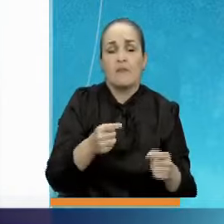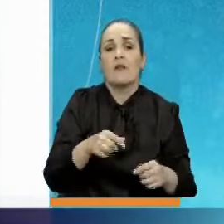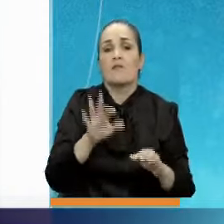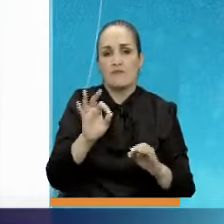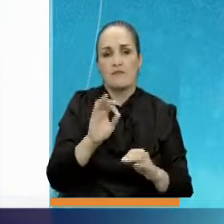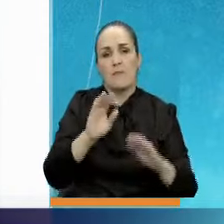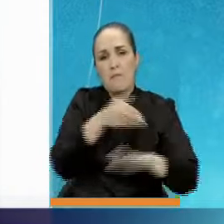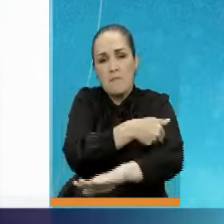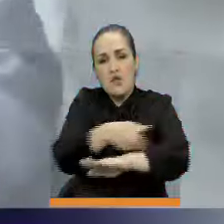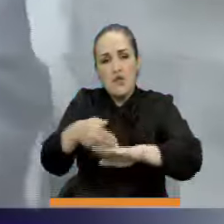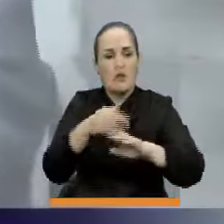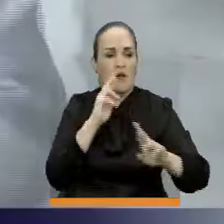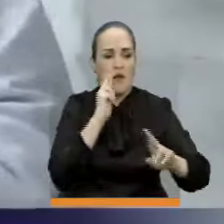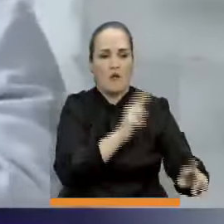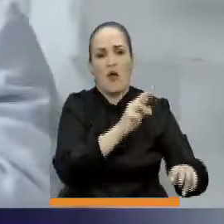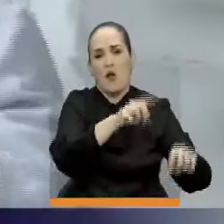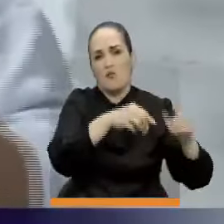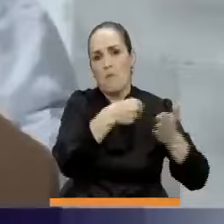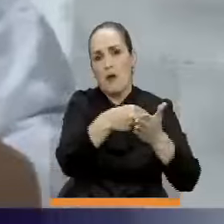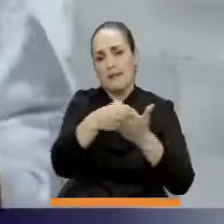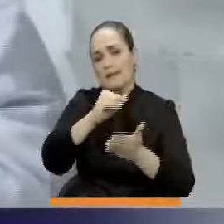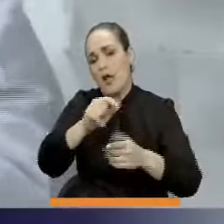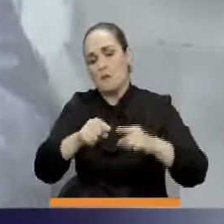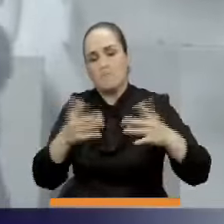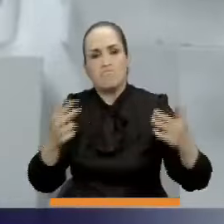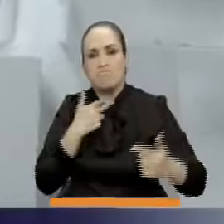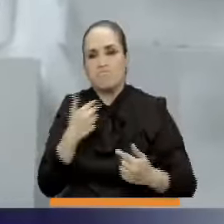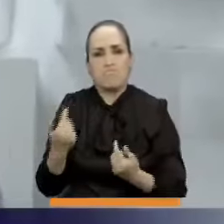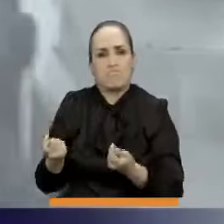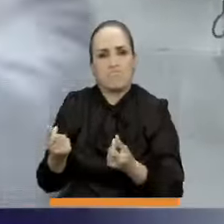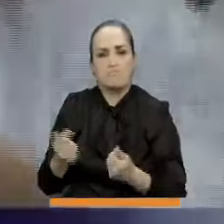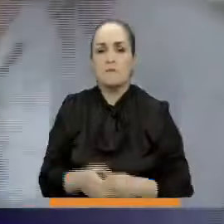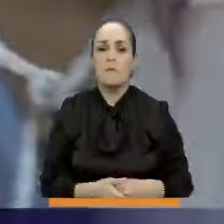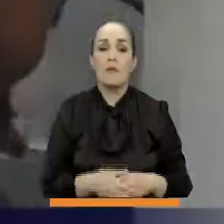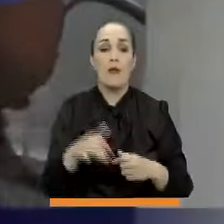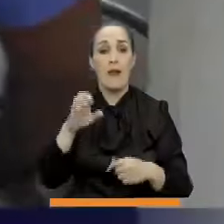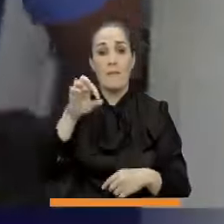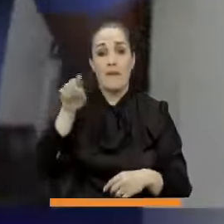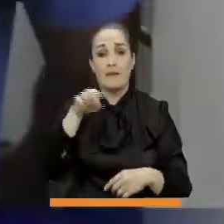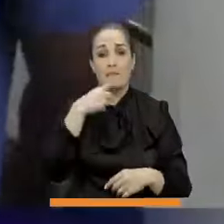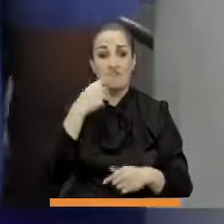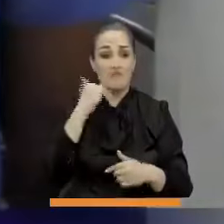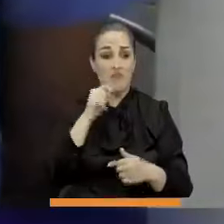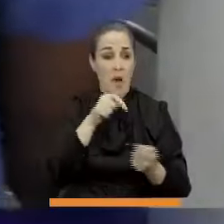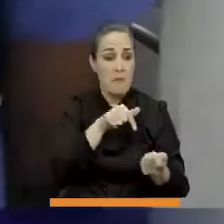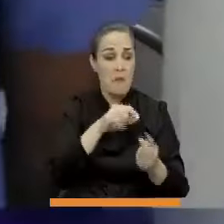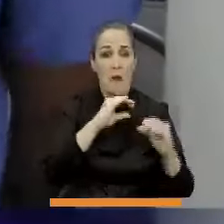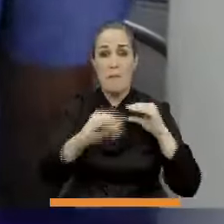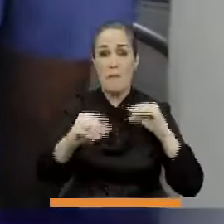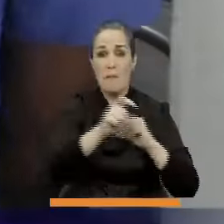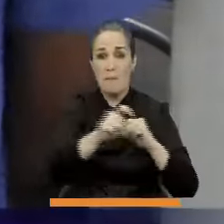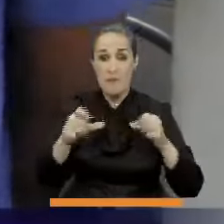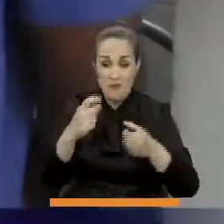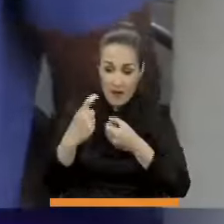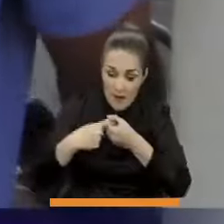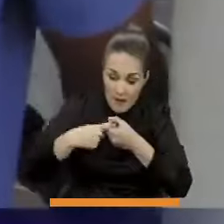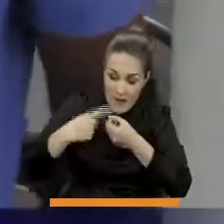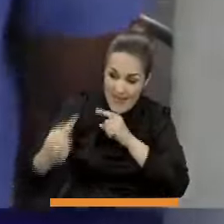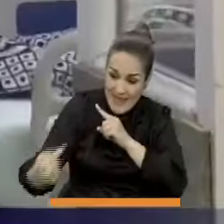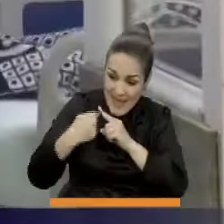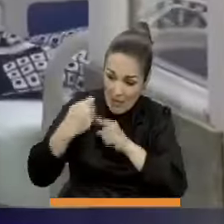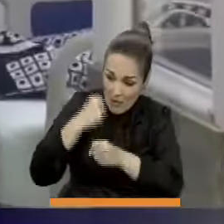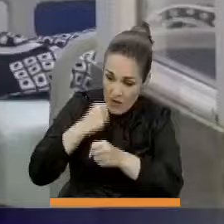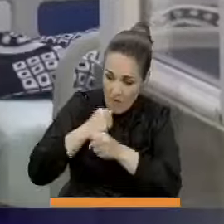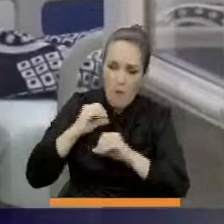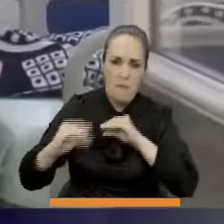obligaciones reconocidas para pago. La empresa encargada del cierre de la EPS indicó que se les pagó a todos los trabajadores que estaban vinculados directamente